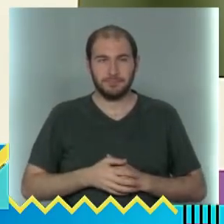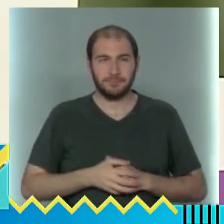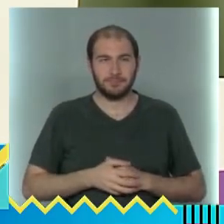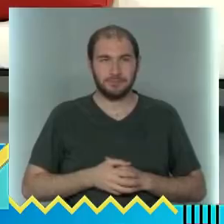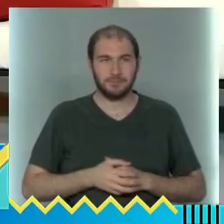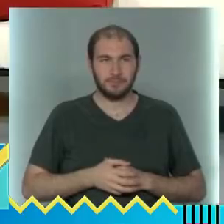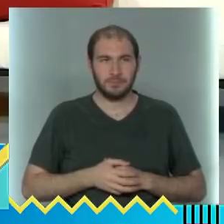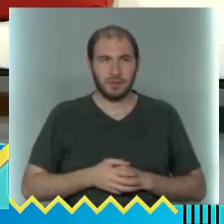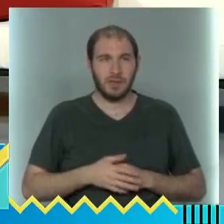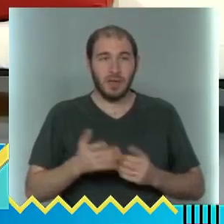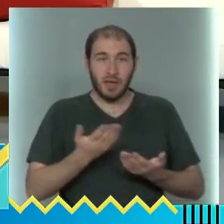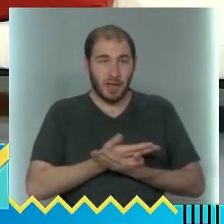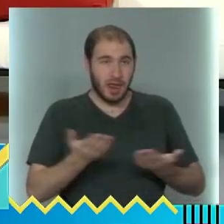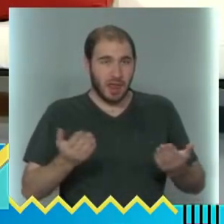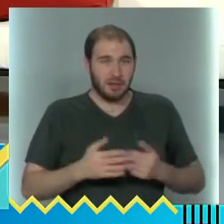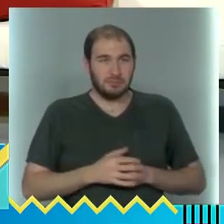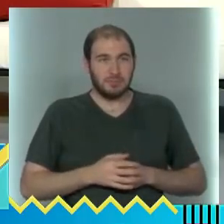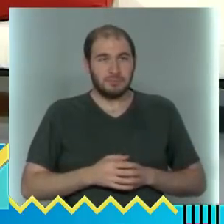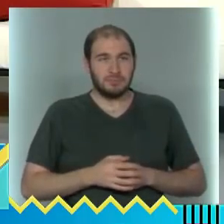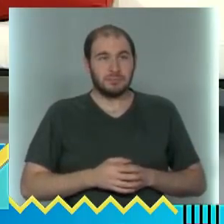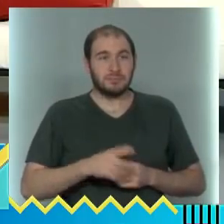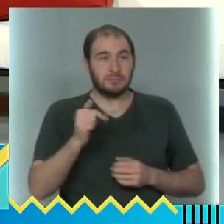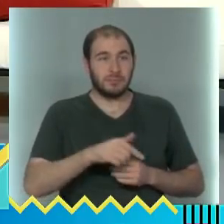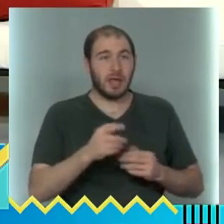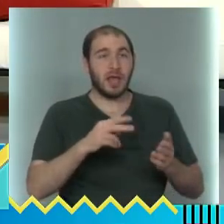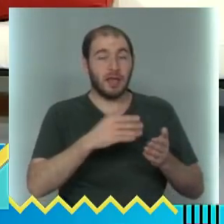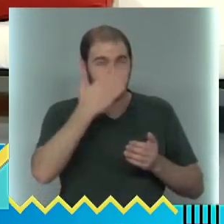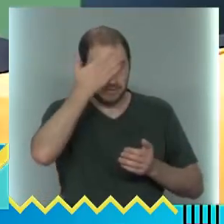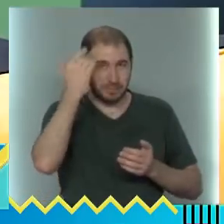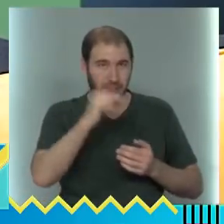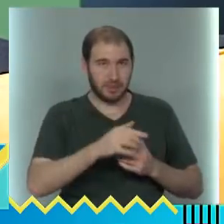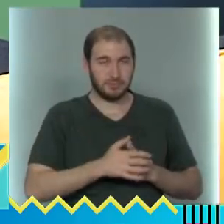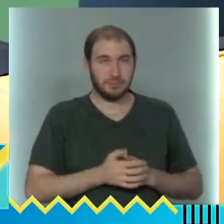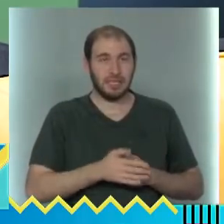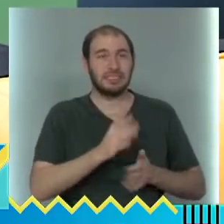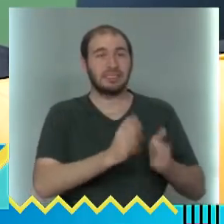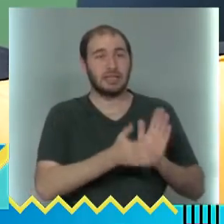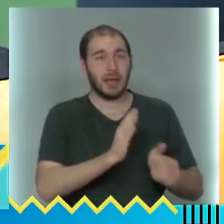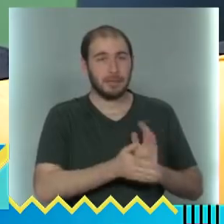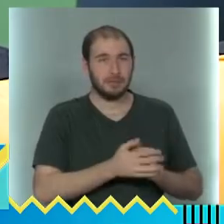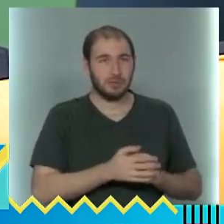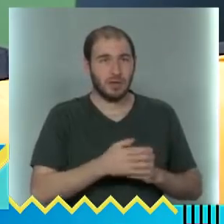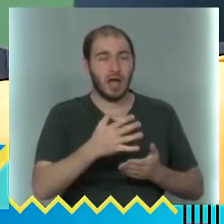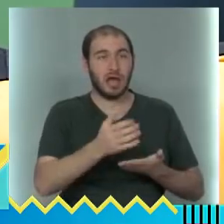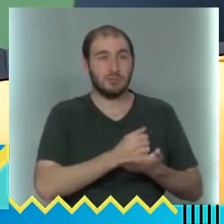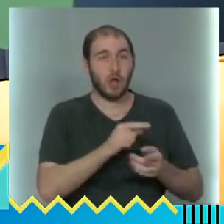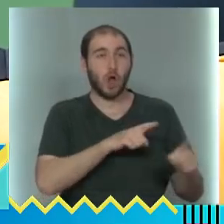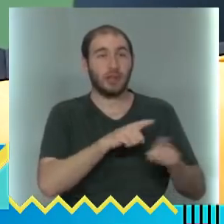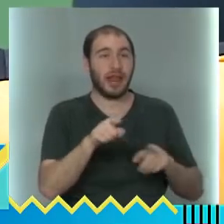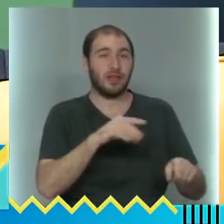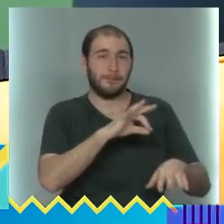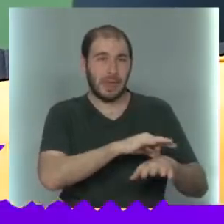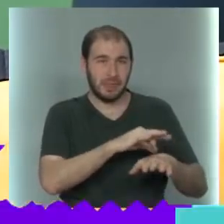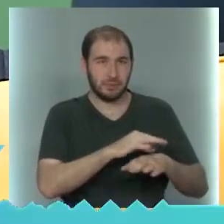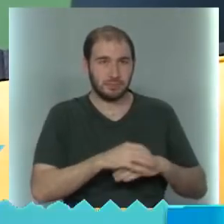Bien, generalmente en este tipo de afecciones, ¿no es cierto?, los tratamientos los asume un coordinador